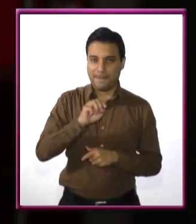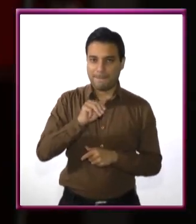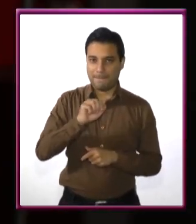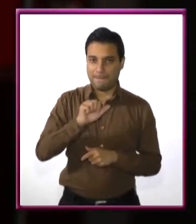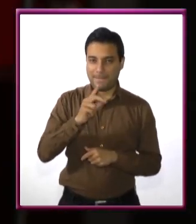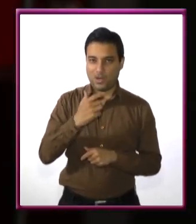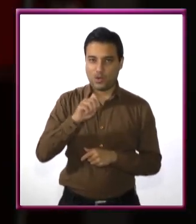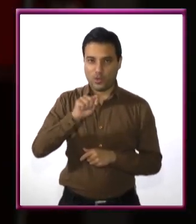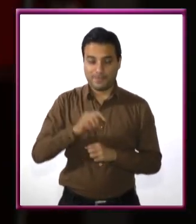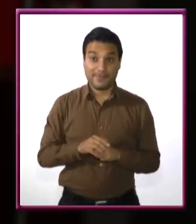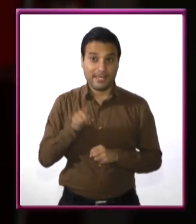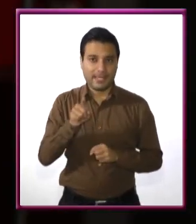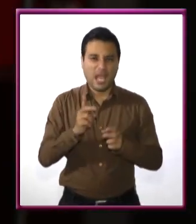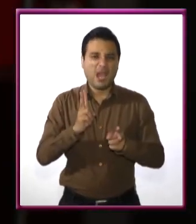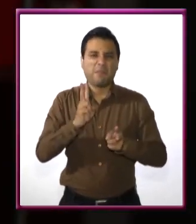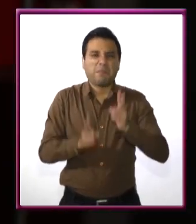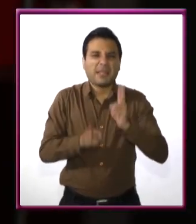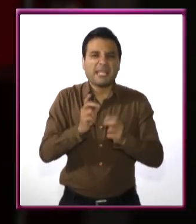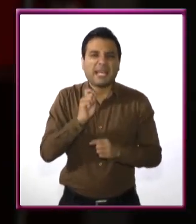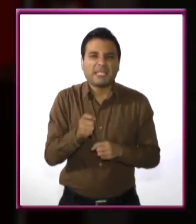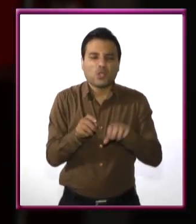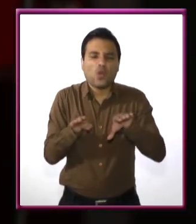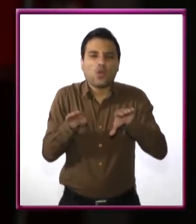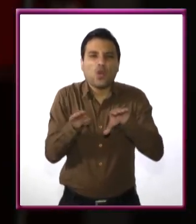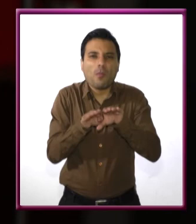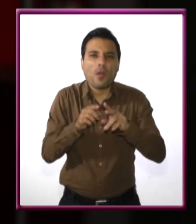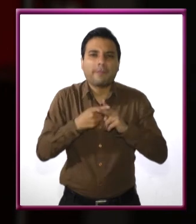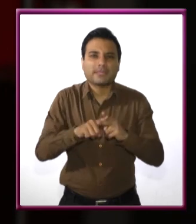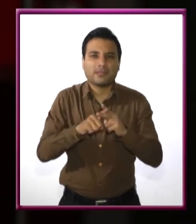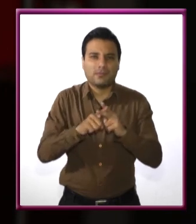doctora Margot, ahora para que nos siga platicando cómo es que se